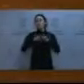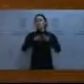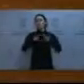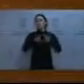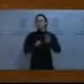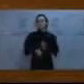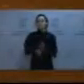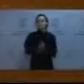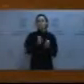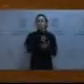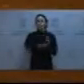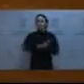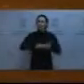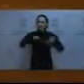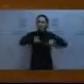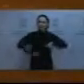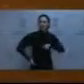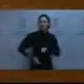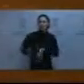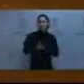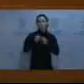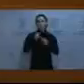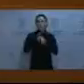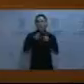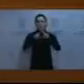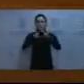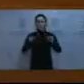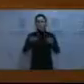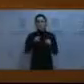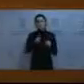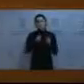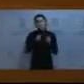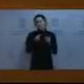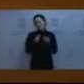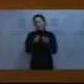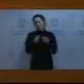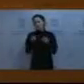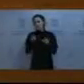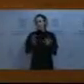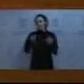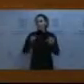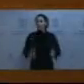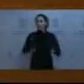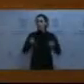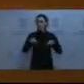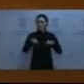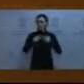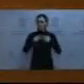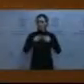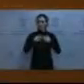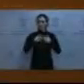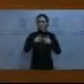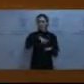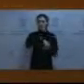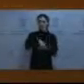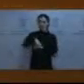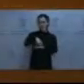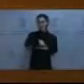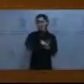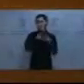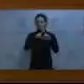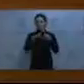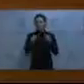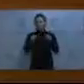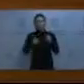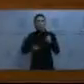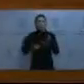la planta Alcoa en nuestra región y con ella el resto de empresas que tienen su residencia en Asturias. Avancemos en la